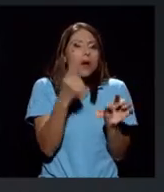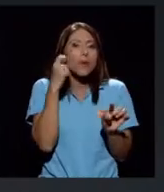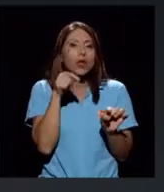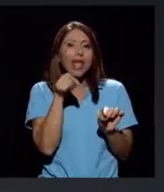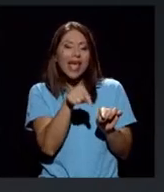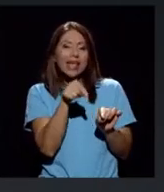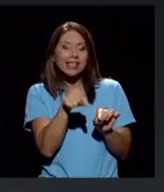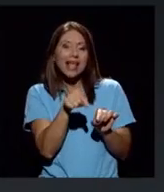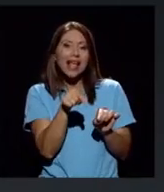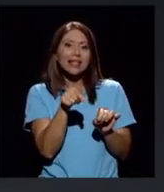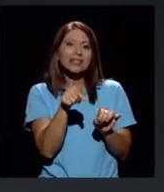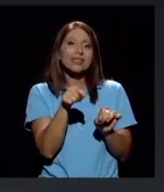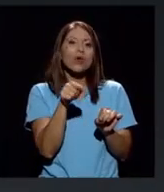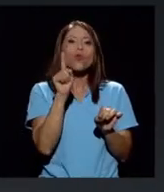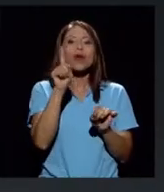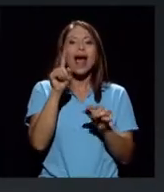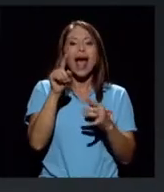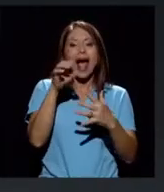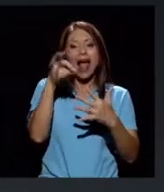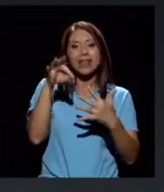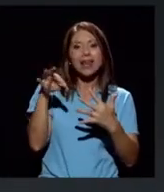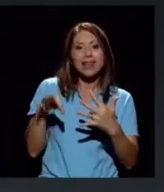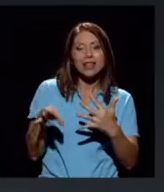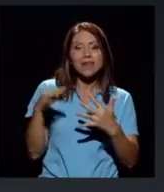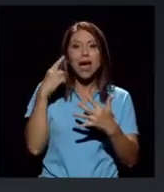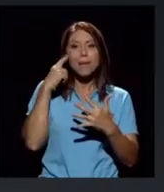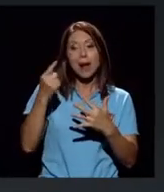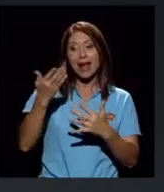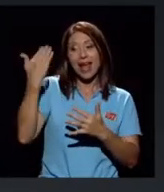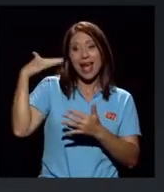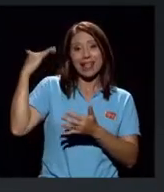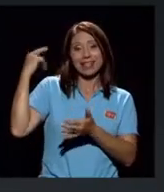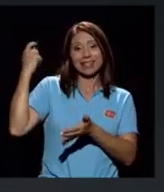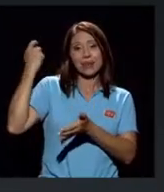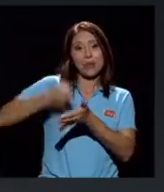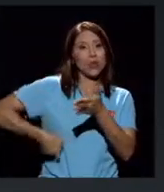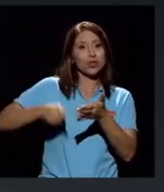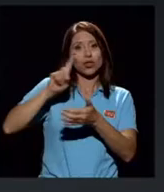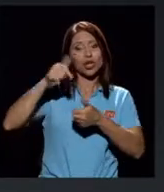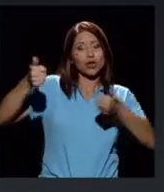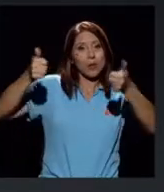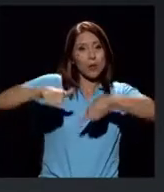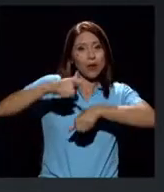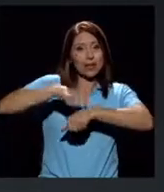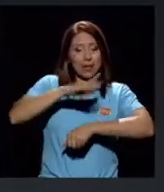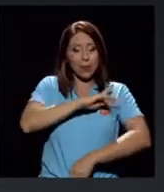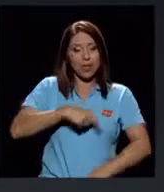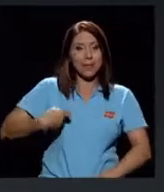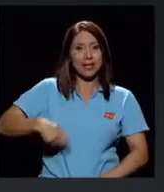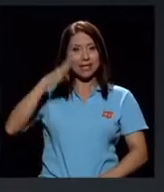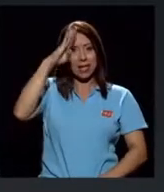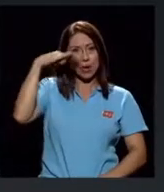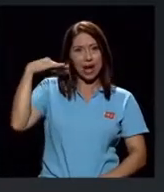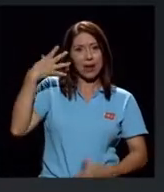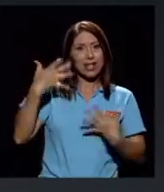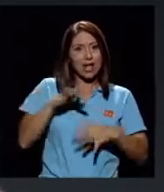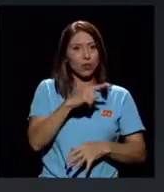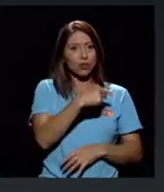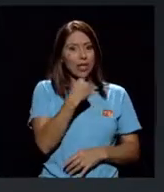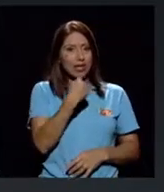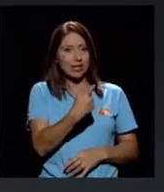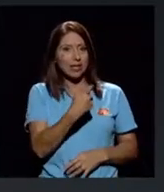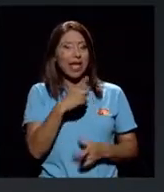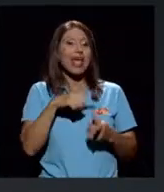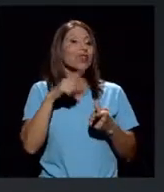a los impuestos que no se aprobaron en tiempos de doña laura al cual éste ya hizo referencia entonces era